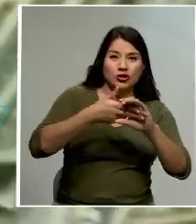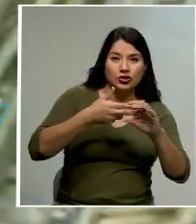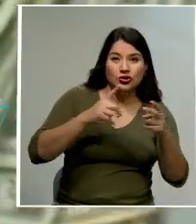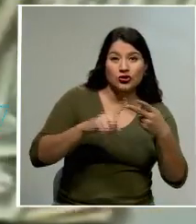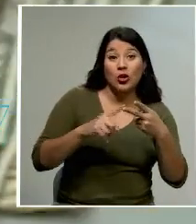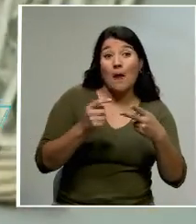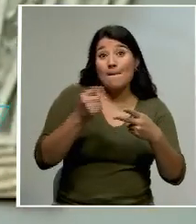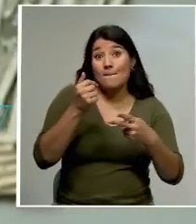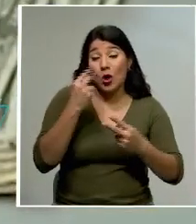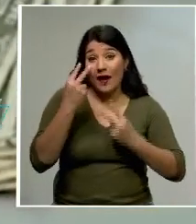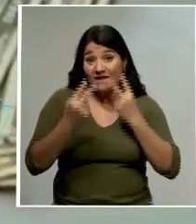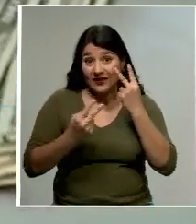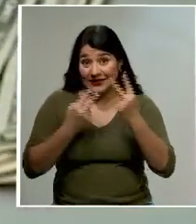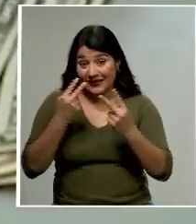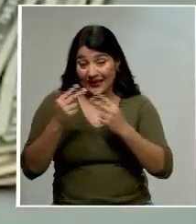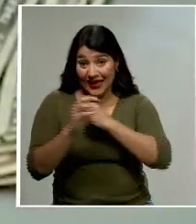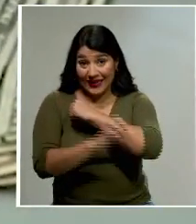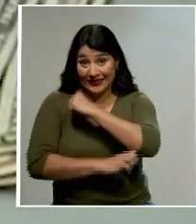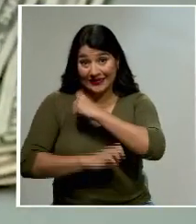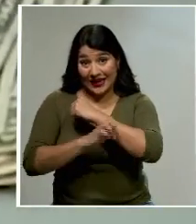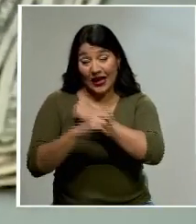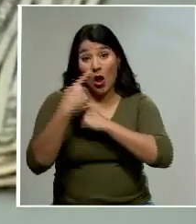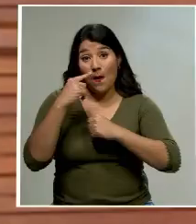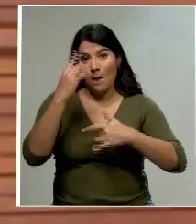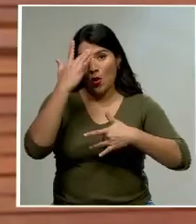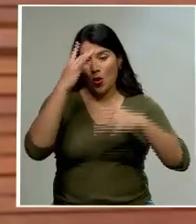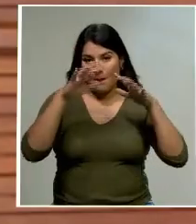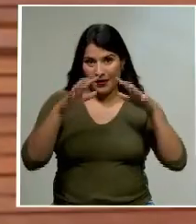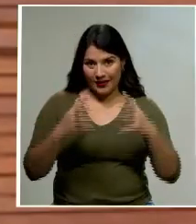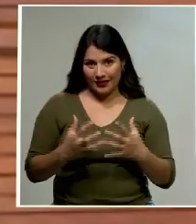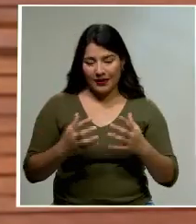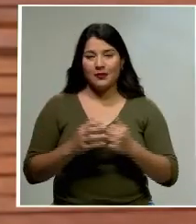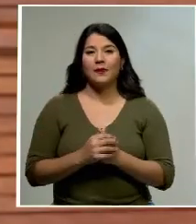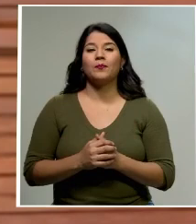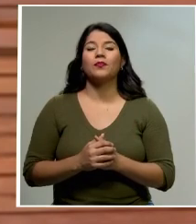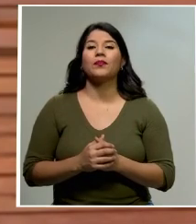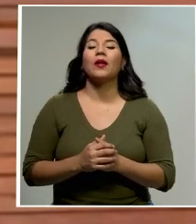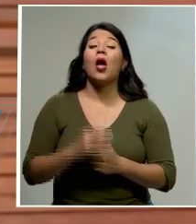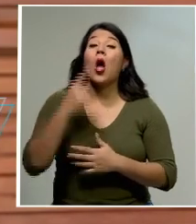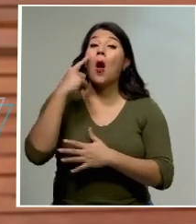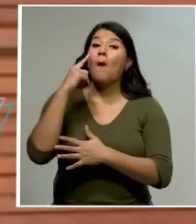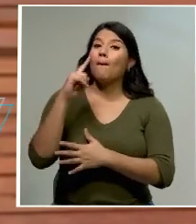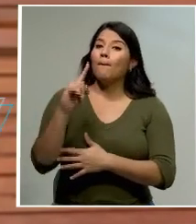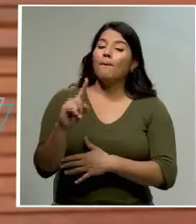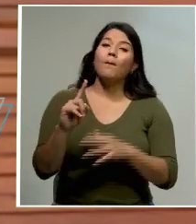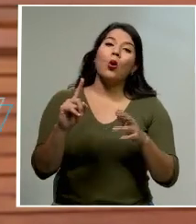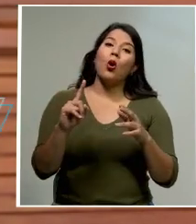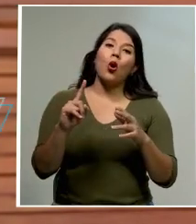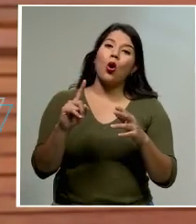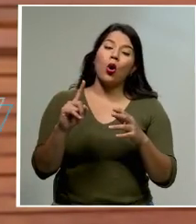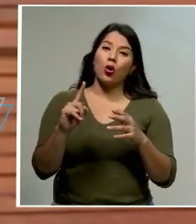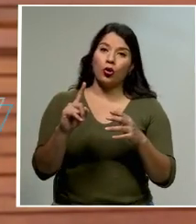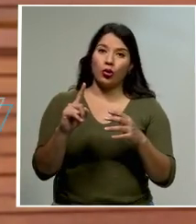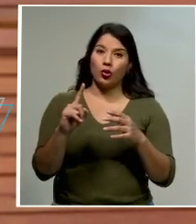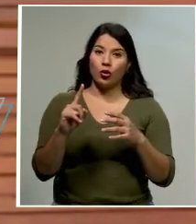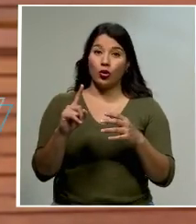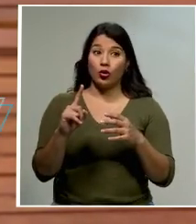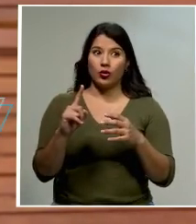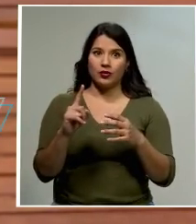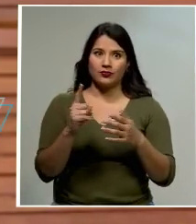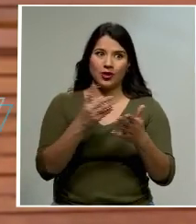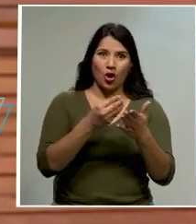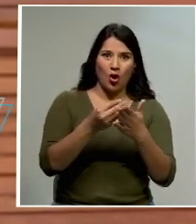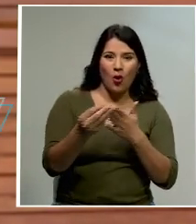extranjeros que ha percibido nuestro país debido a la pandemia. Se debe a efectos puramente de oferta y demanda del